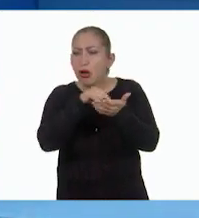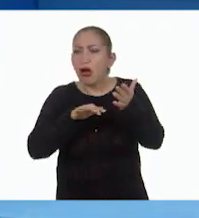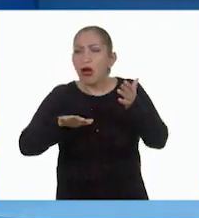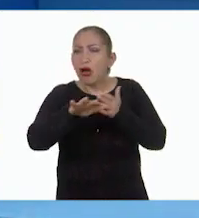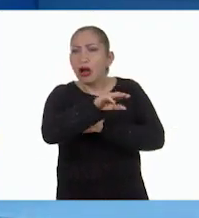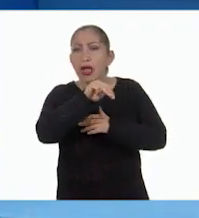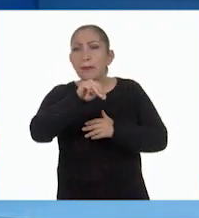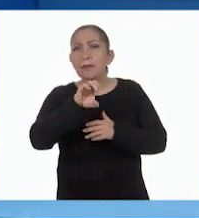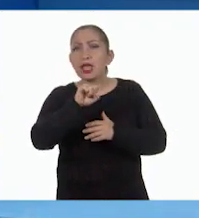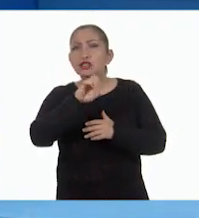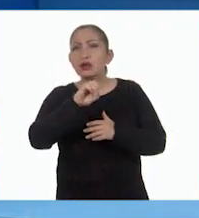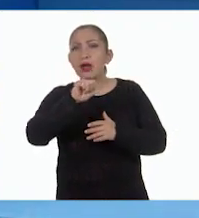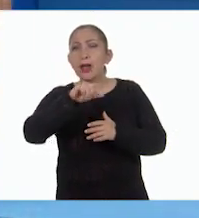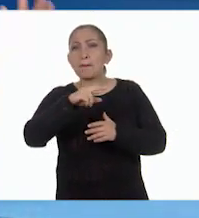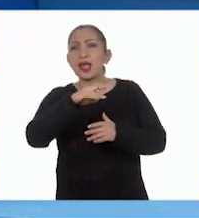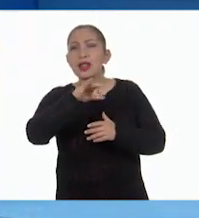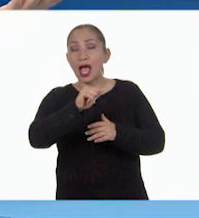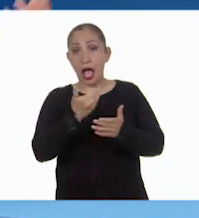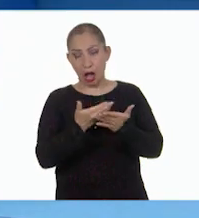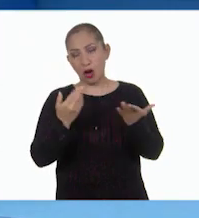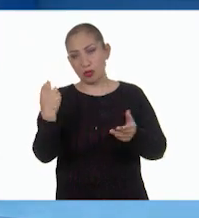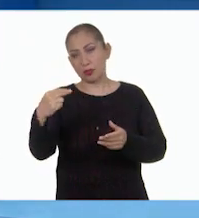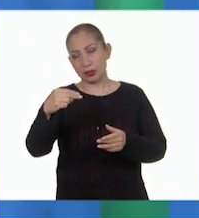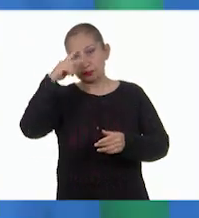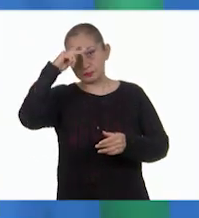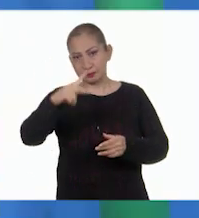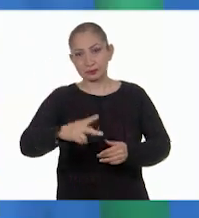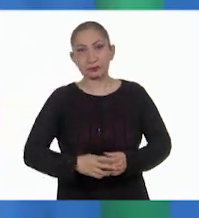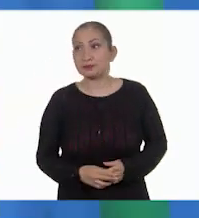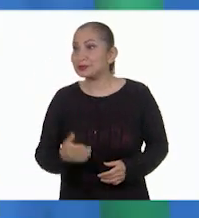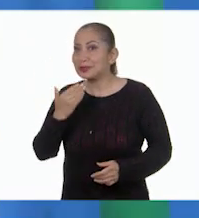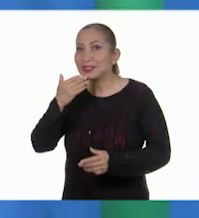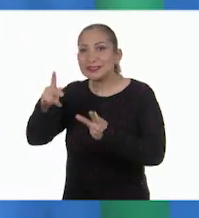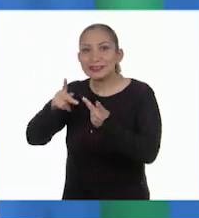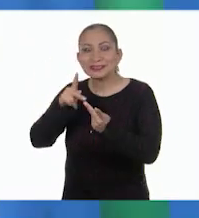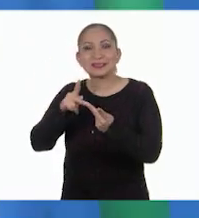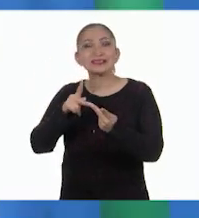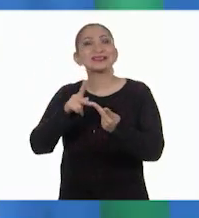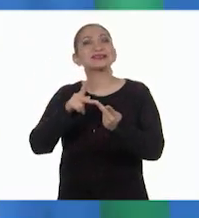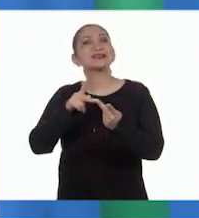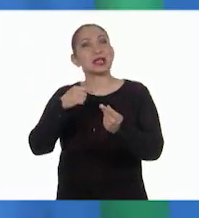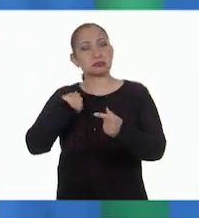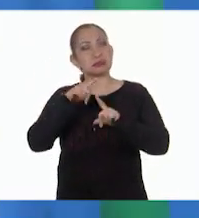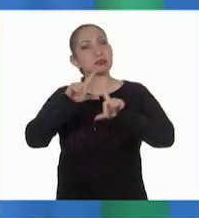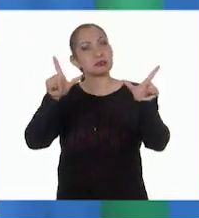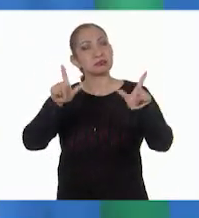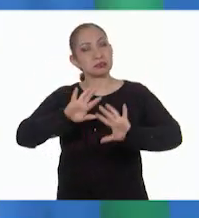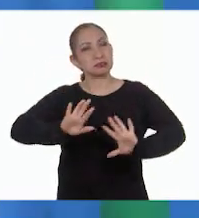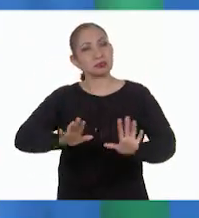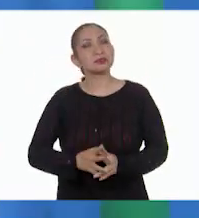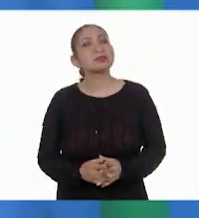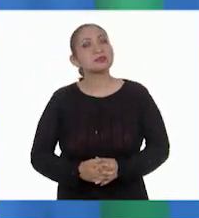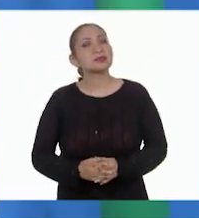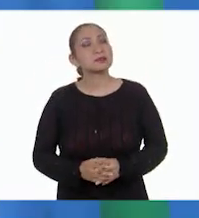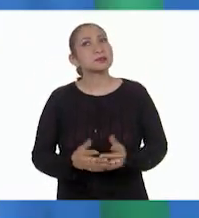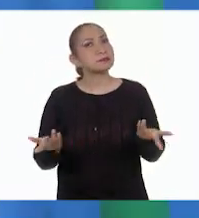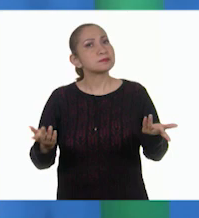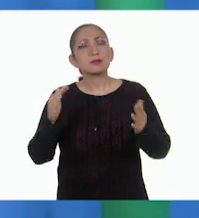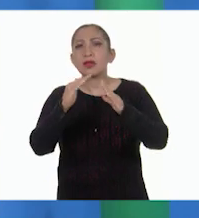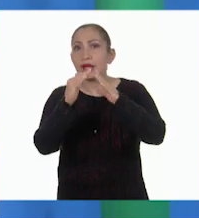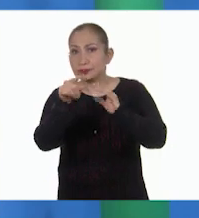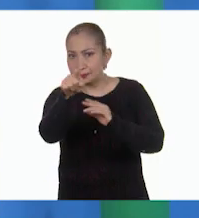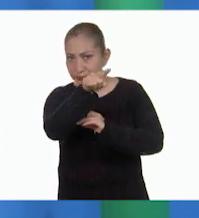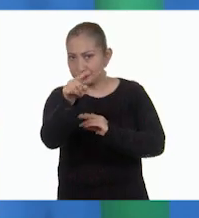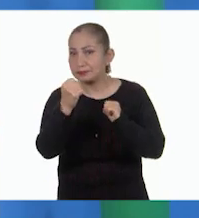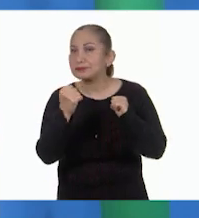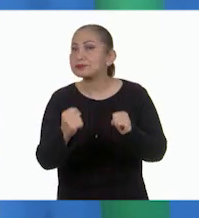decir, lo que ahora conocemos como México. ¡Perfecto! Muy bien, estoy listísimo, maestra. Y bueno, en casa